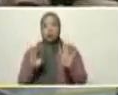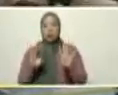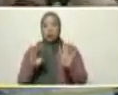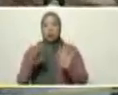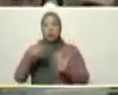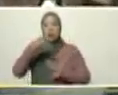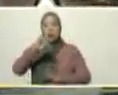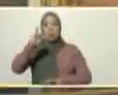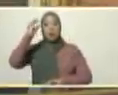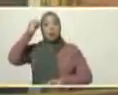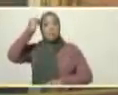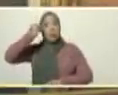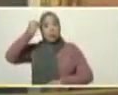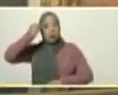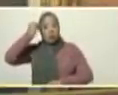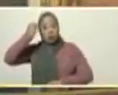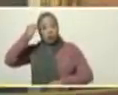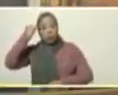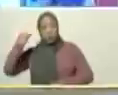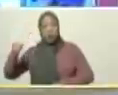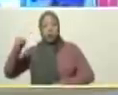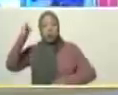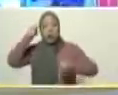intelectuales, pensadores,